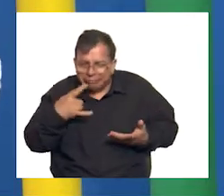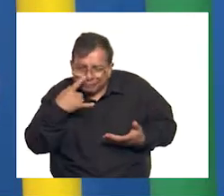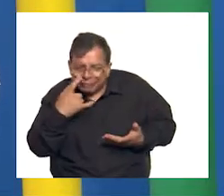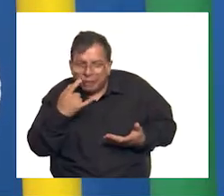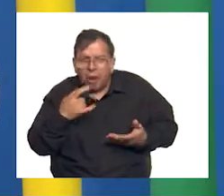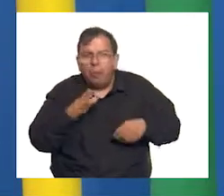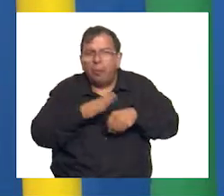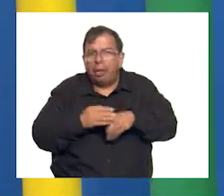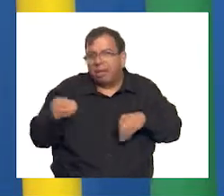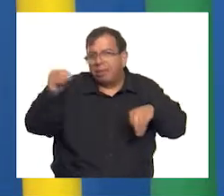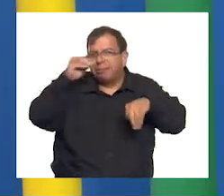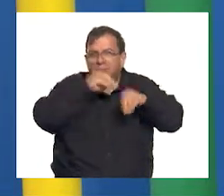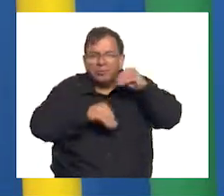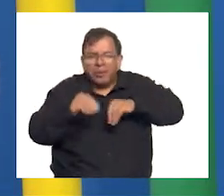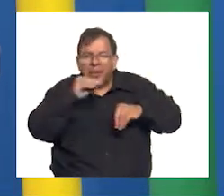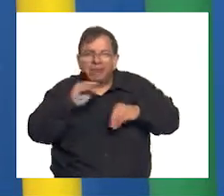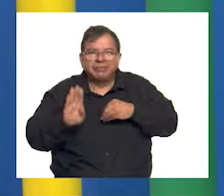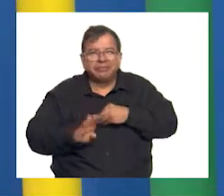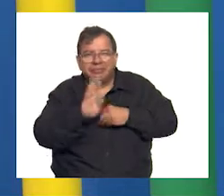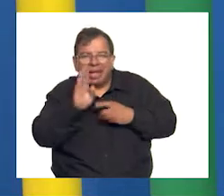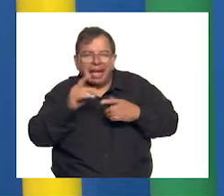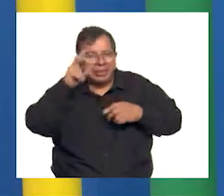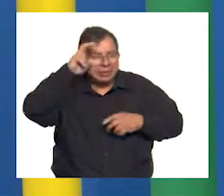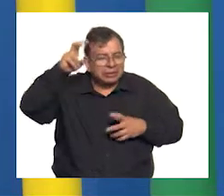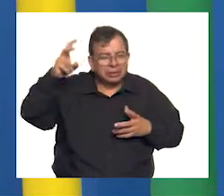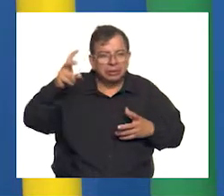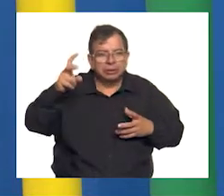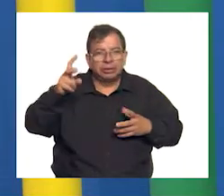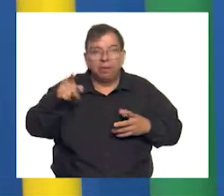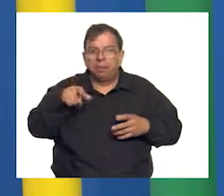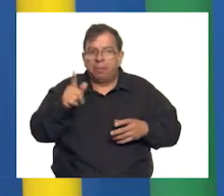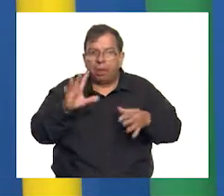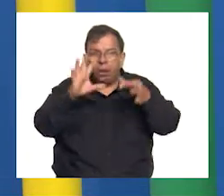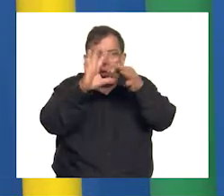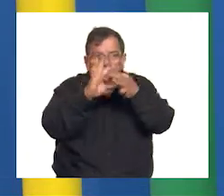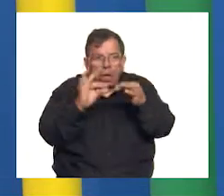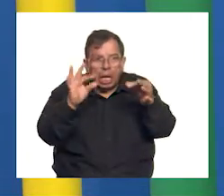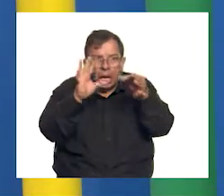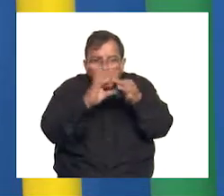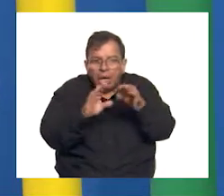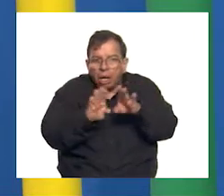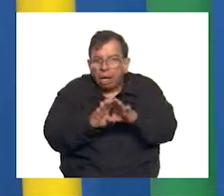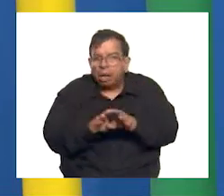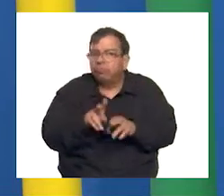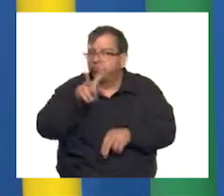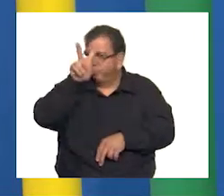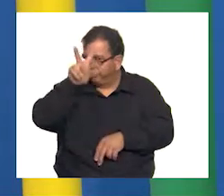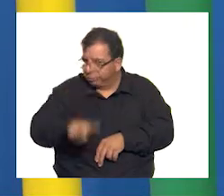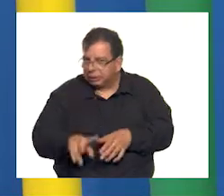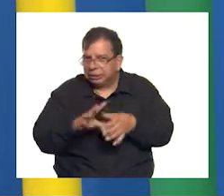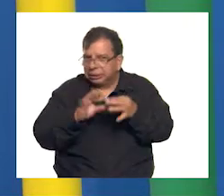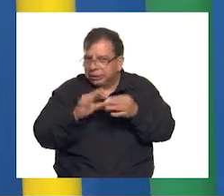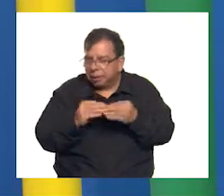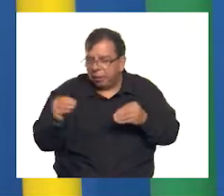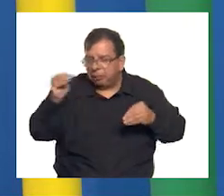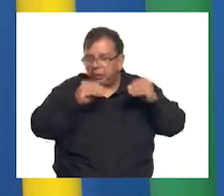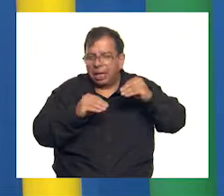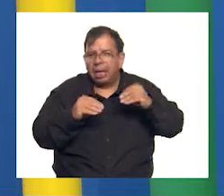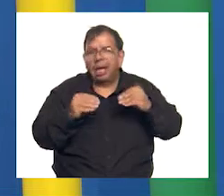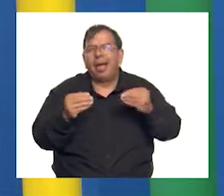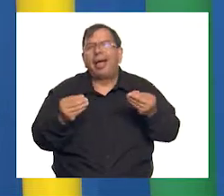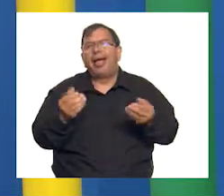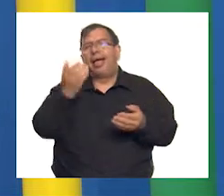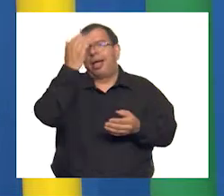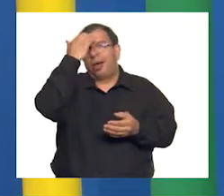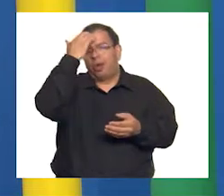elementos fantásticos o sobrenaturales, también gracias a las descripciones de sucesos que realmente ocurrieron, nos ayudan a conocer